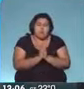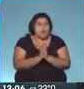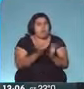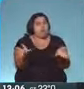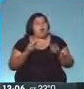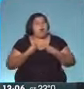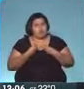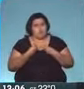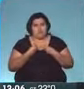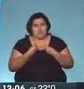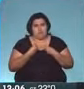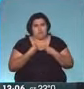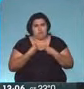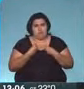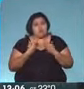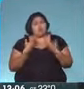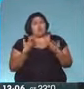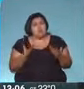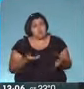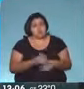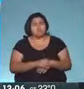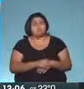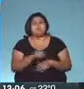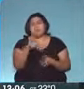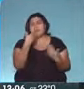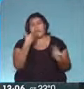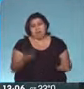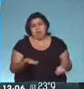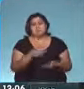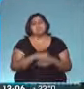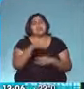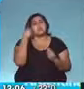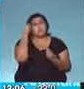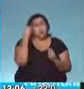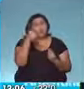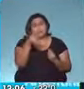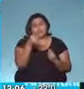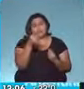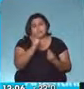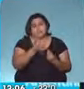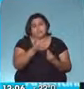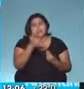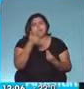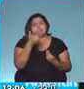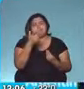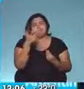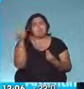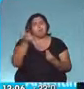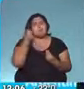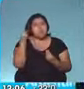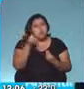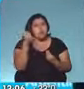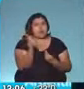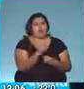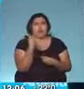ayúdennos y bueno, y gracias por preocuparte, porque es muy importante que todos